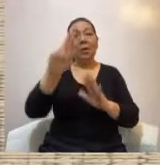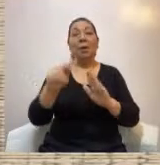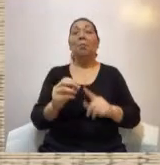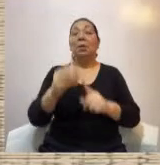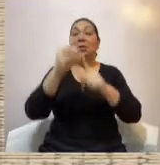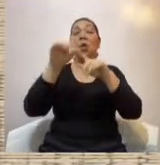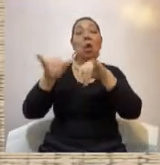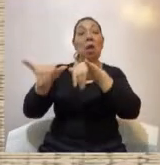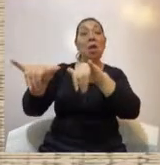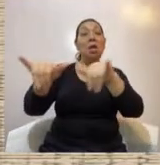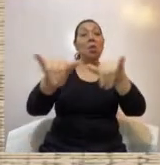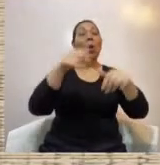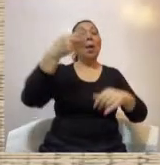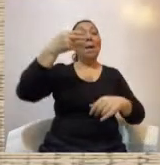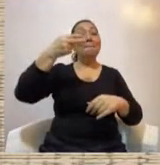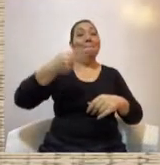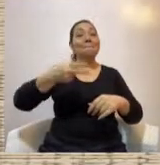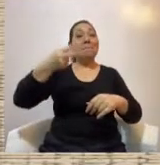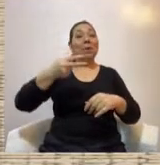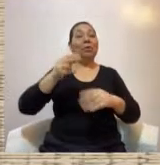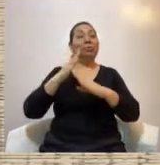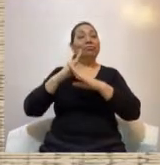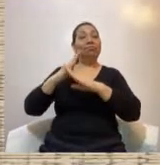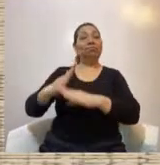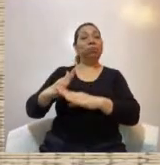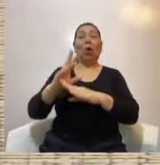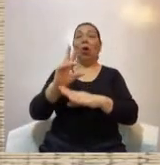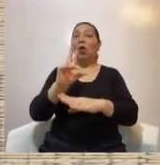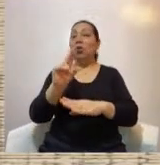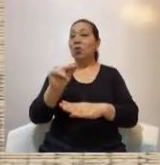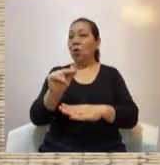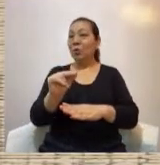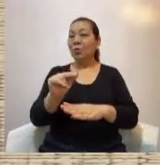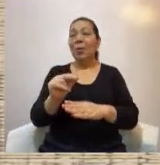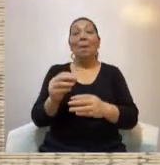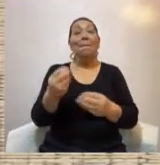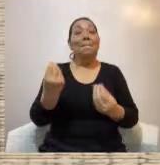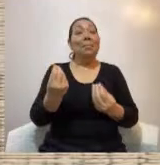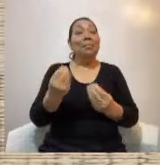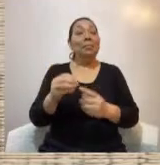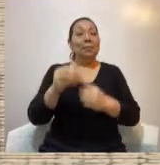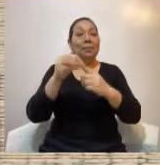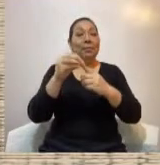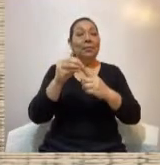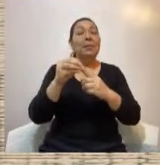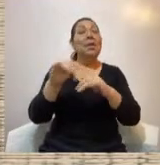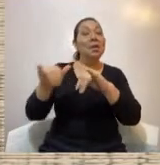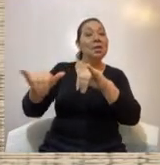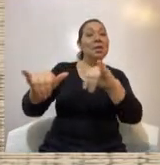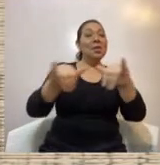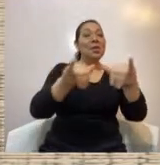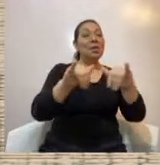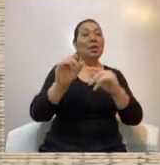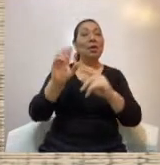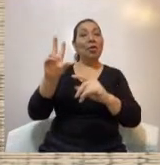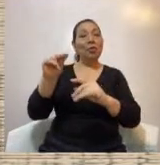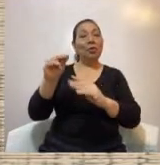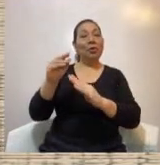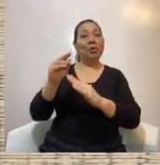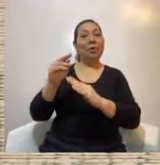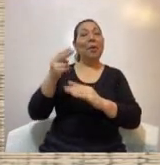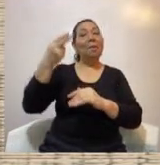el principio de igualdad y prohibición de discriminación, específicamente el principio de igualdad